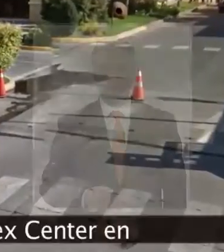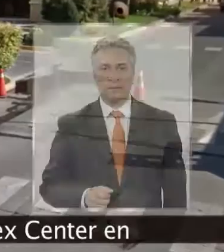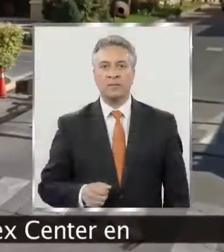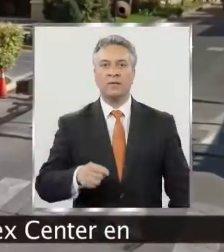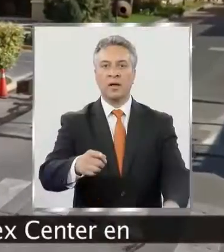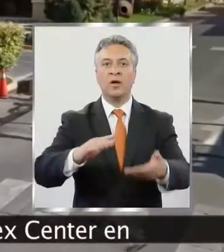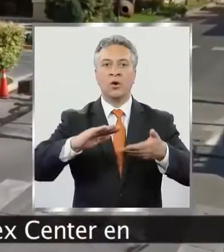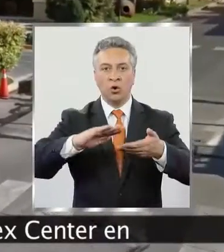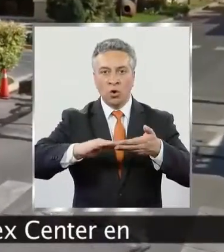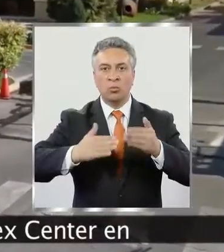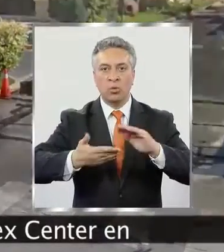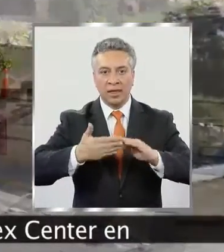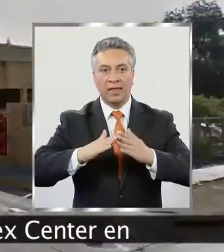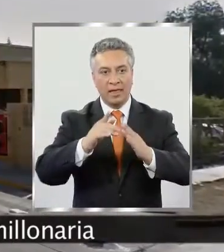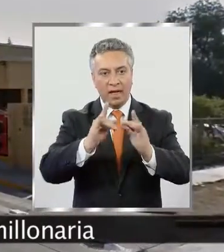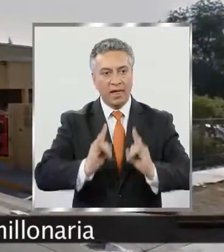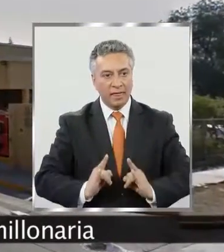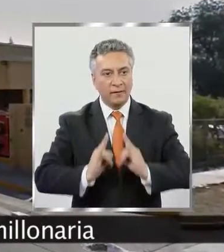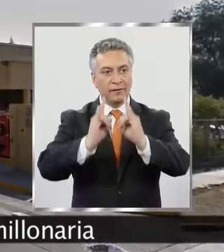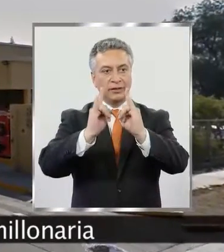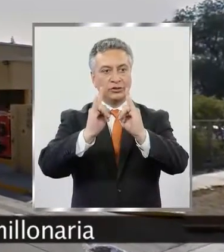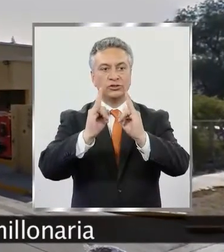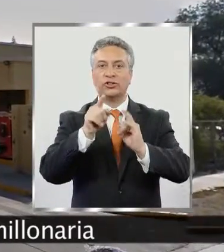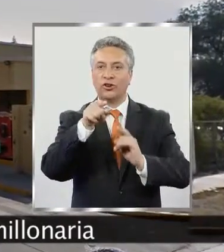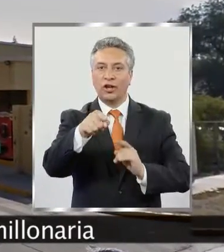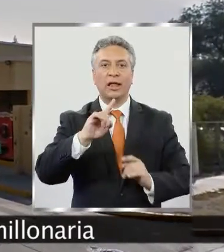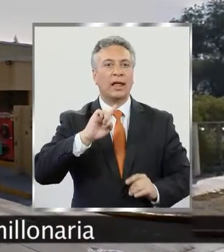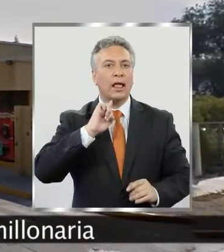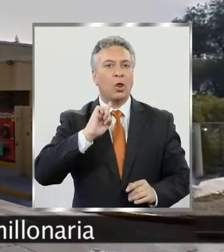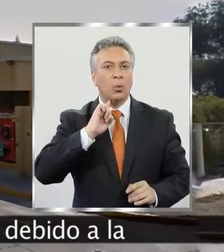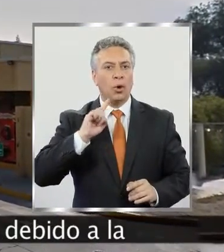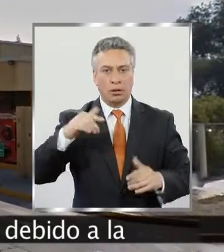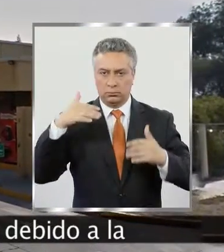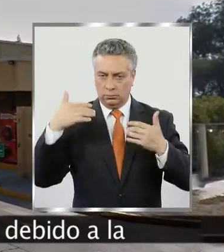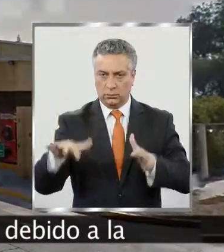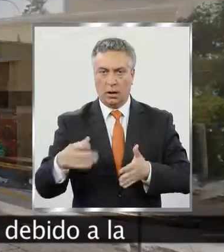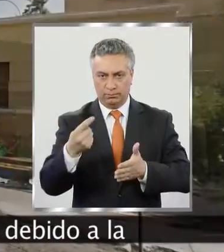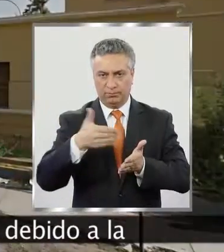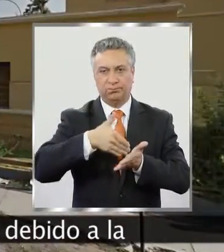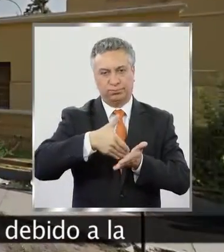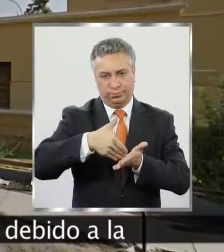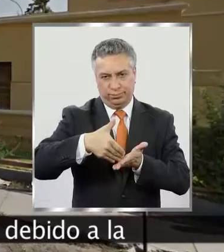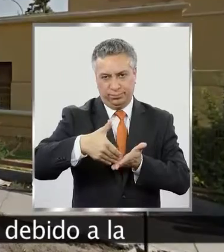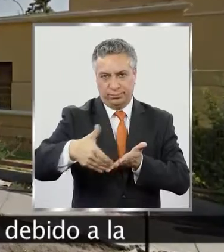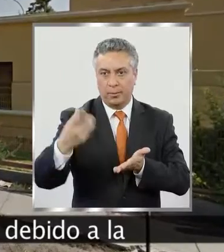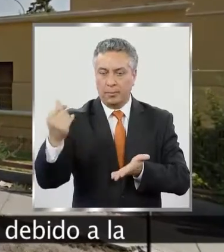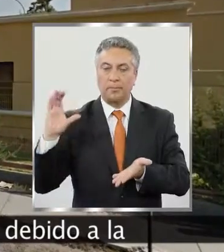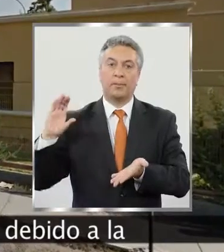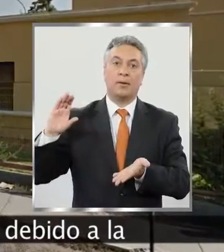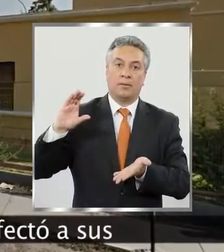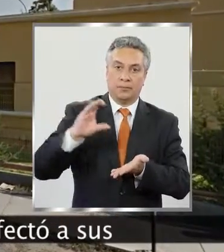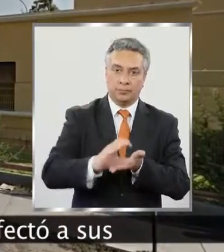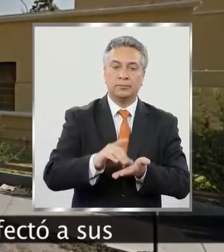La comunidad de edificio Flex Center en Quilicura consiguió una millonaria indemnización de perjuicios